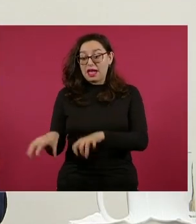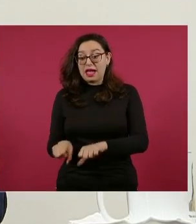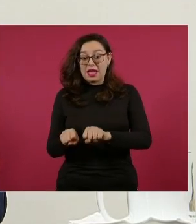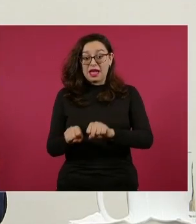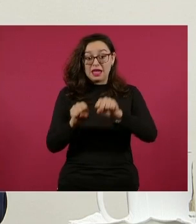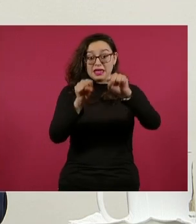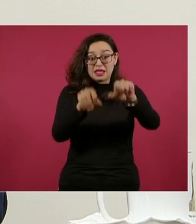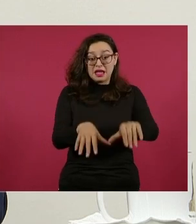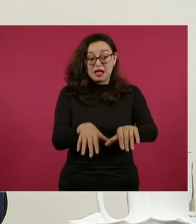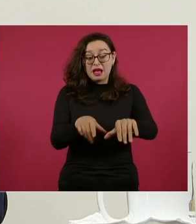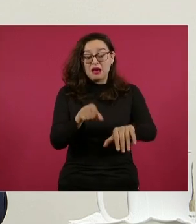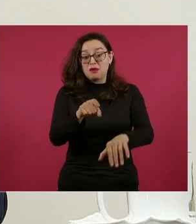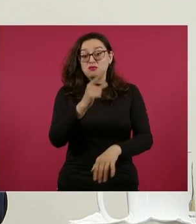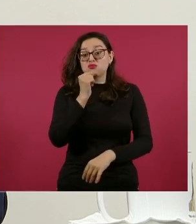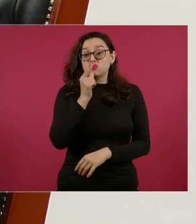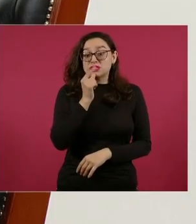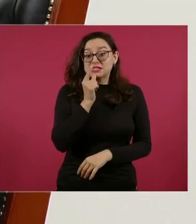comandancia.